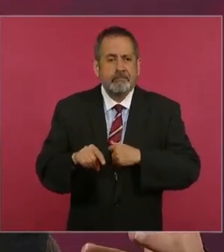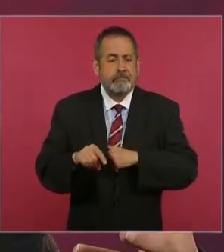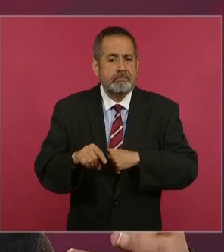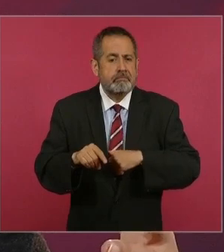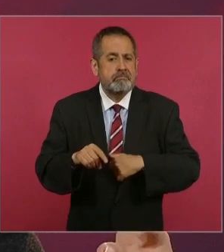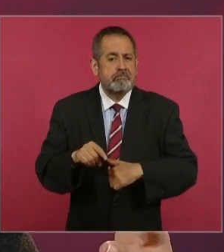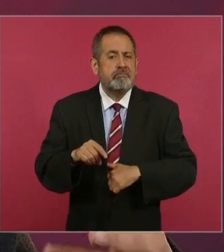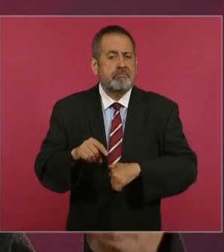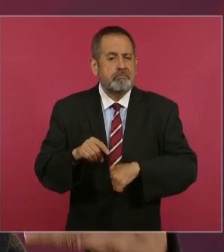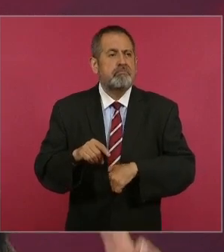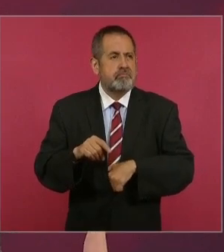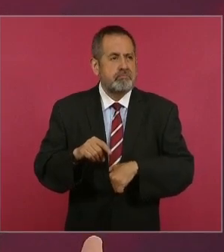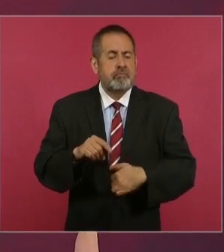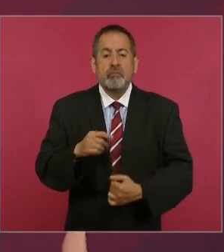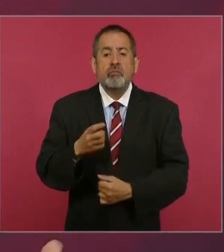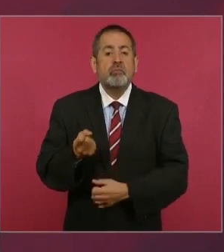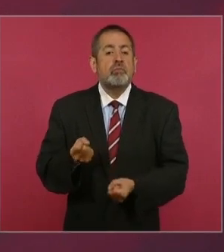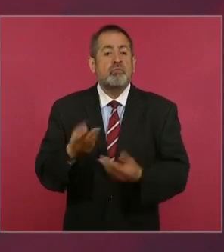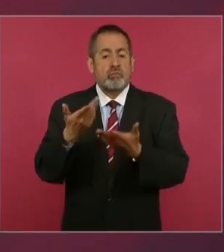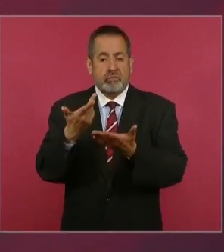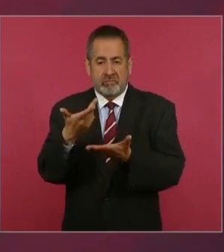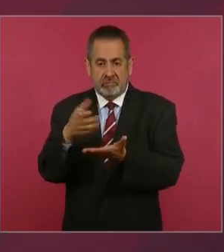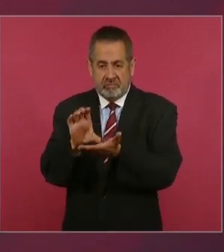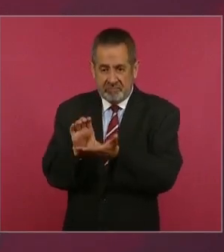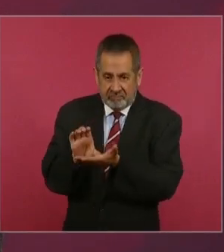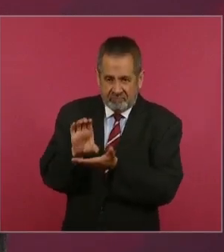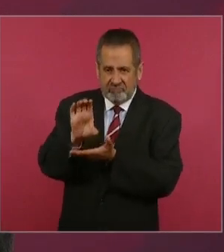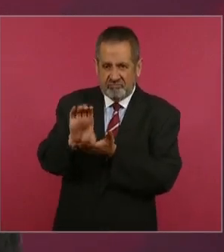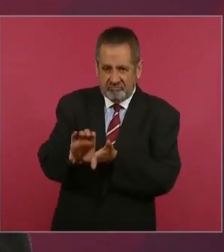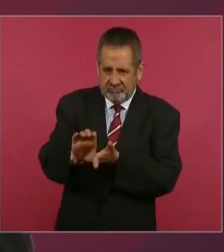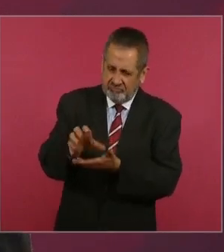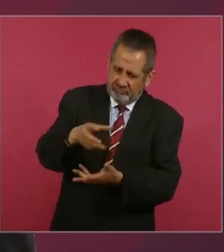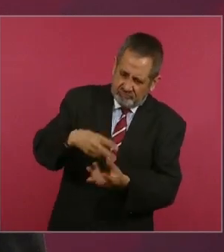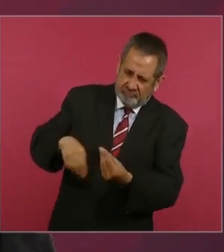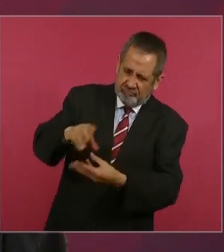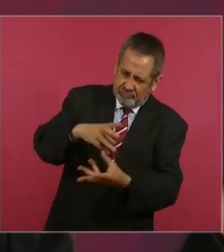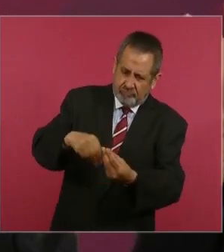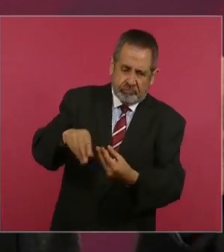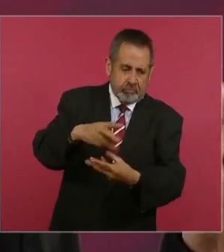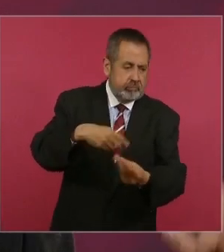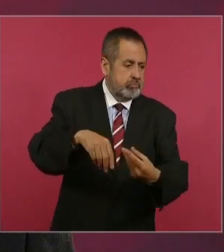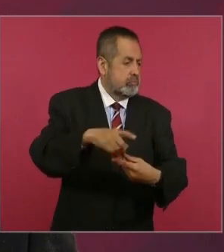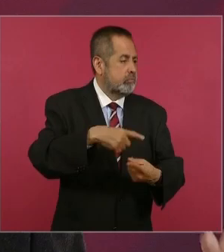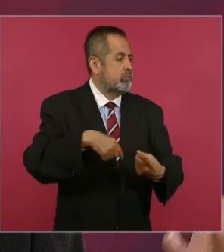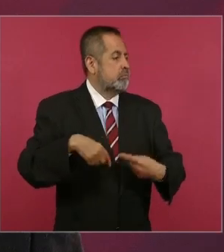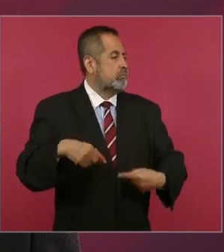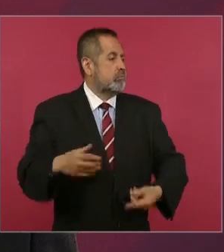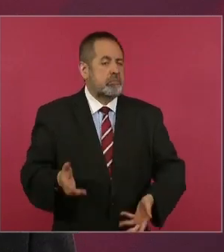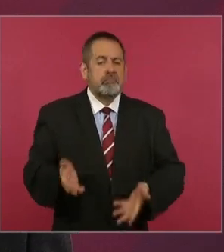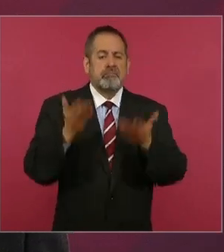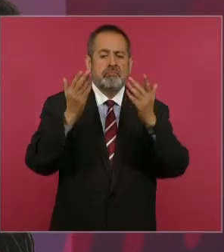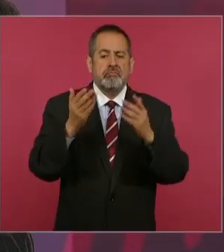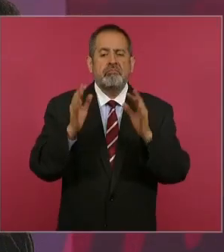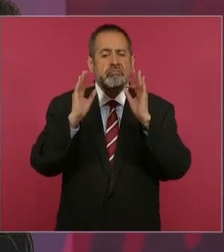inversiones que se hagan para restaurar